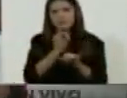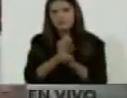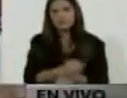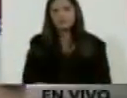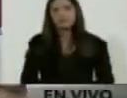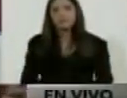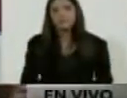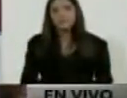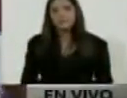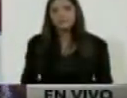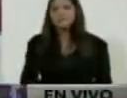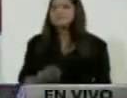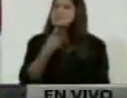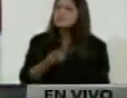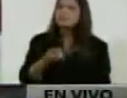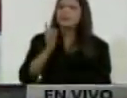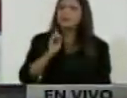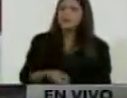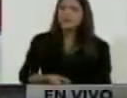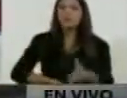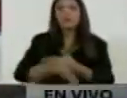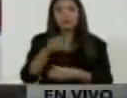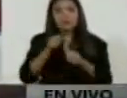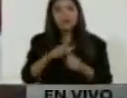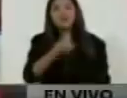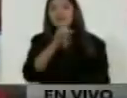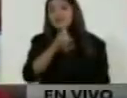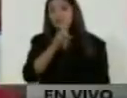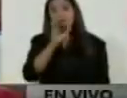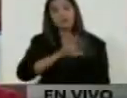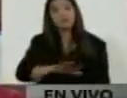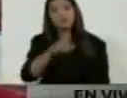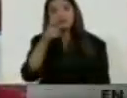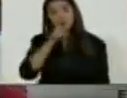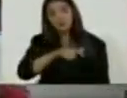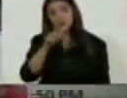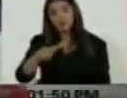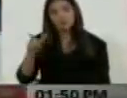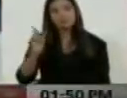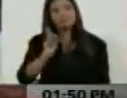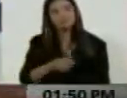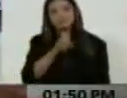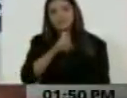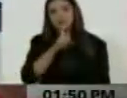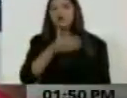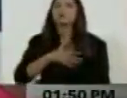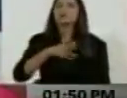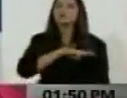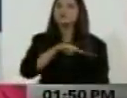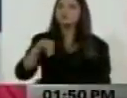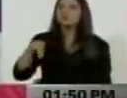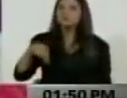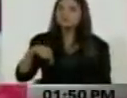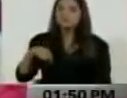Y esto lo digo porque debemos mantener bien informado a nuestro pueblo. Nosotros somos